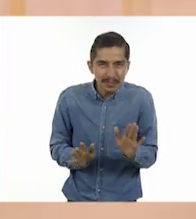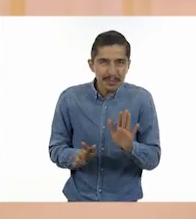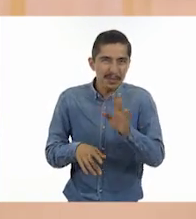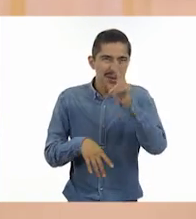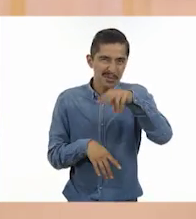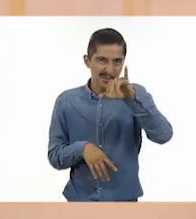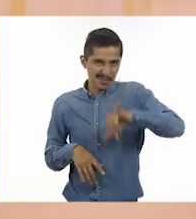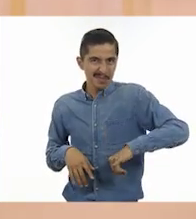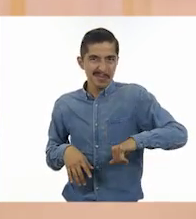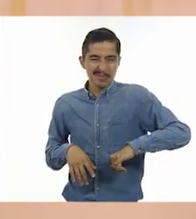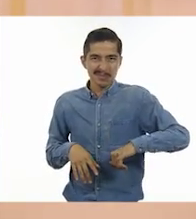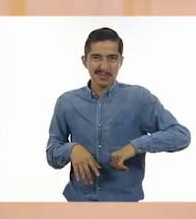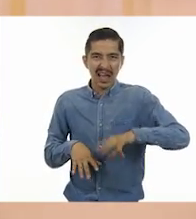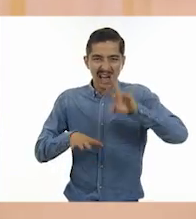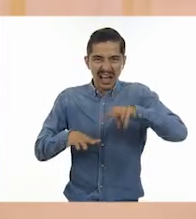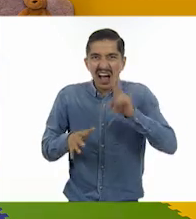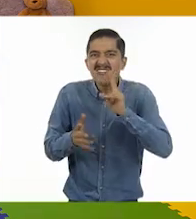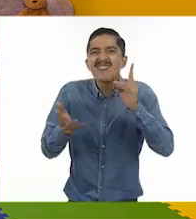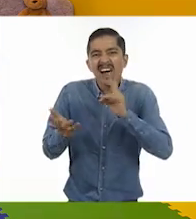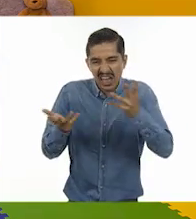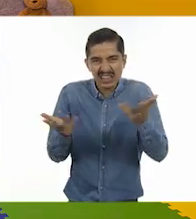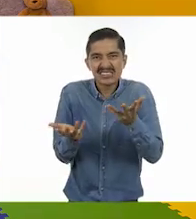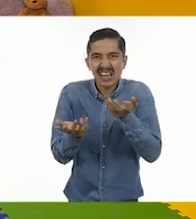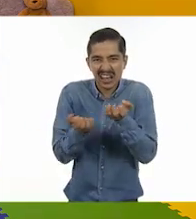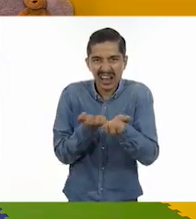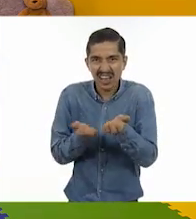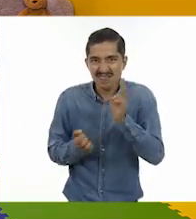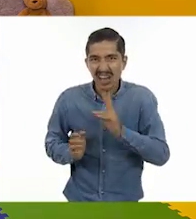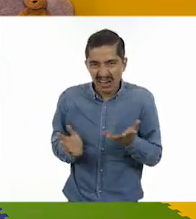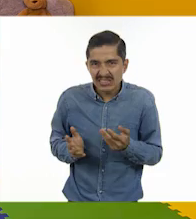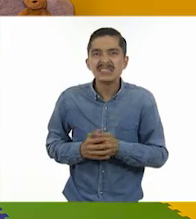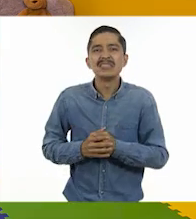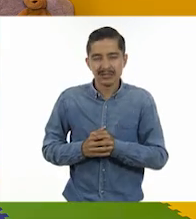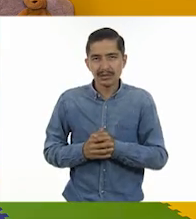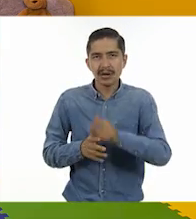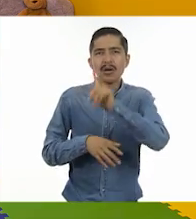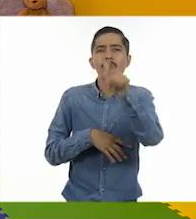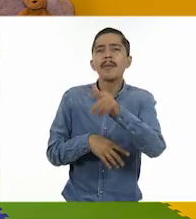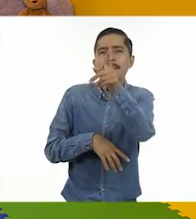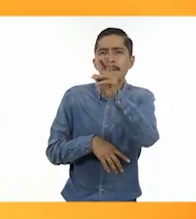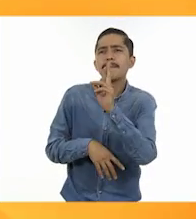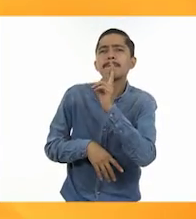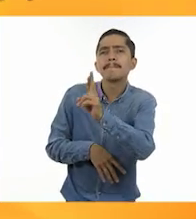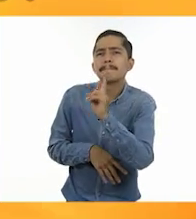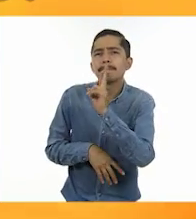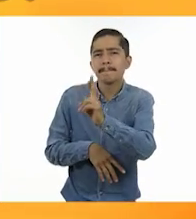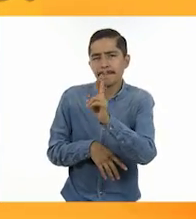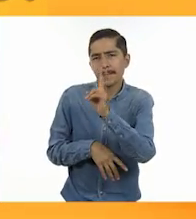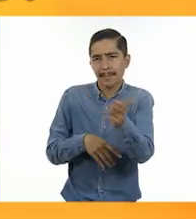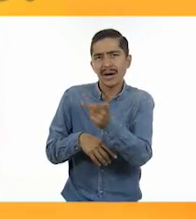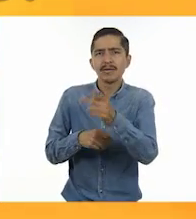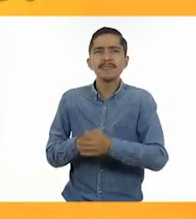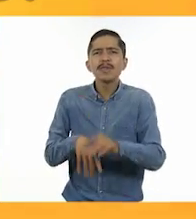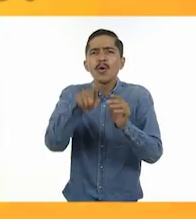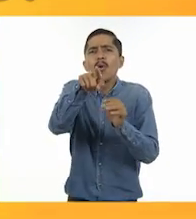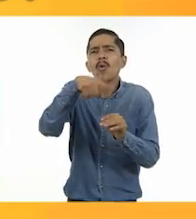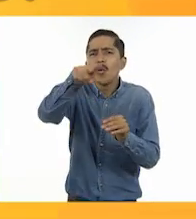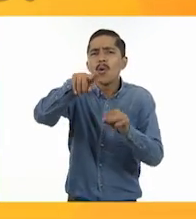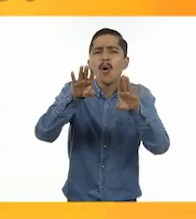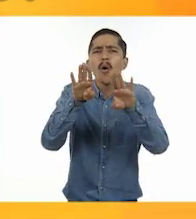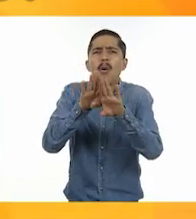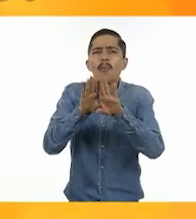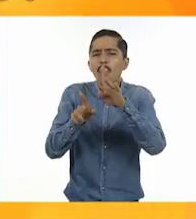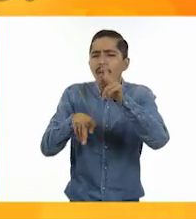sería interesante hacer algo práctico? Les invitamos a responder las siguientes preguntas. ¿Cómo les hablan a sus